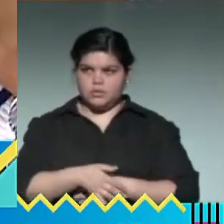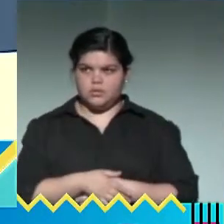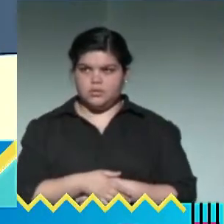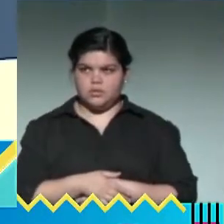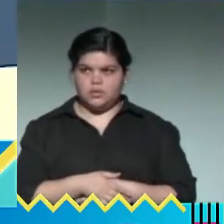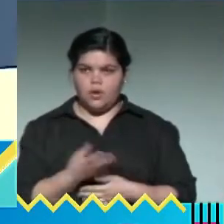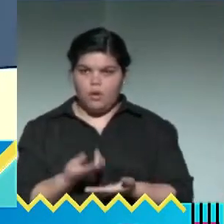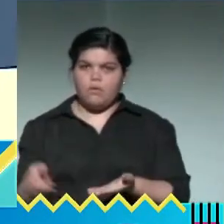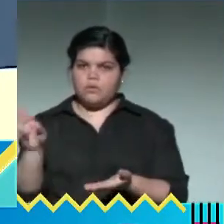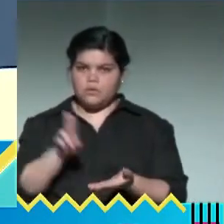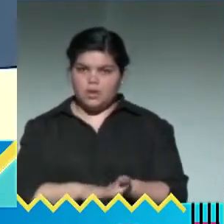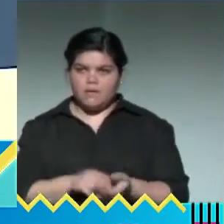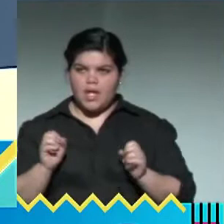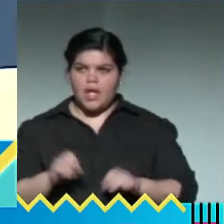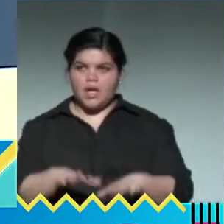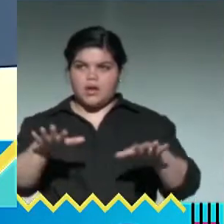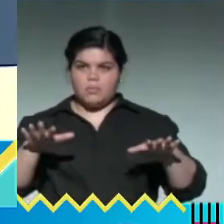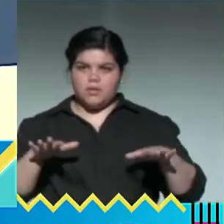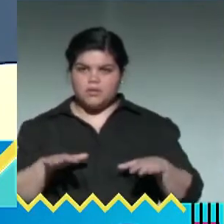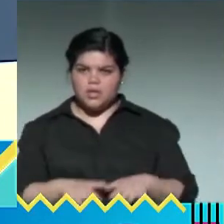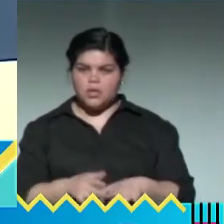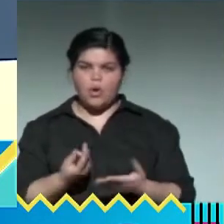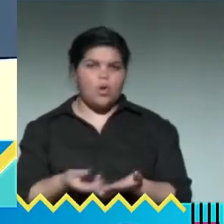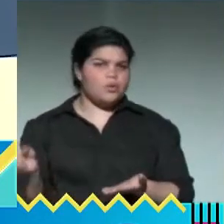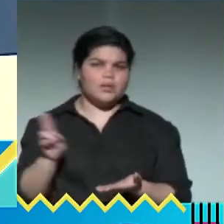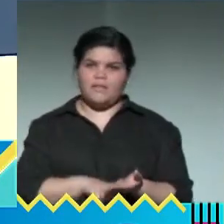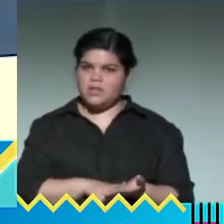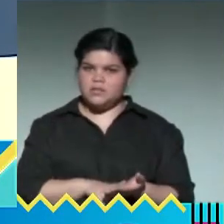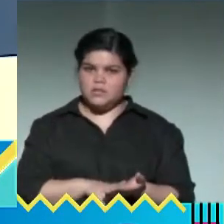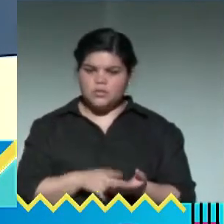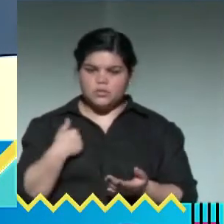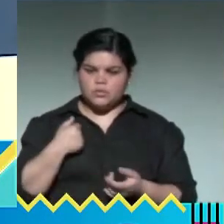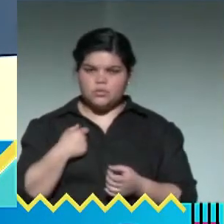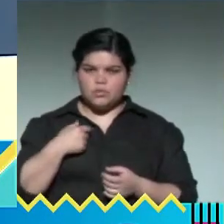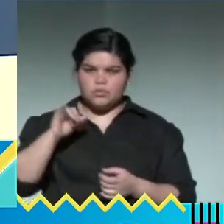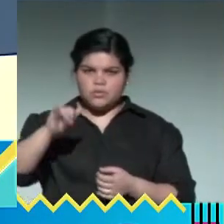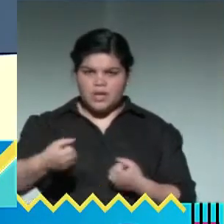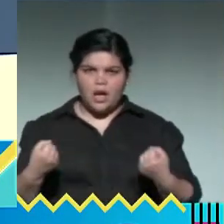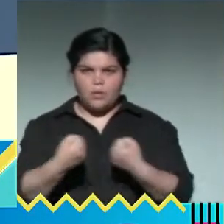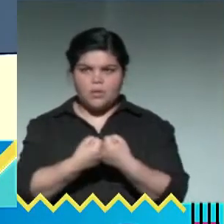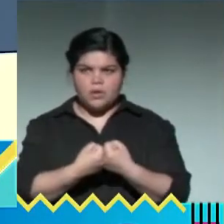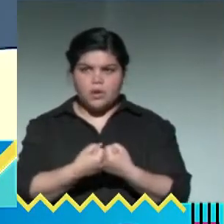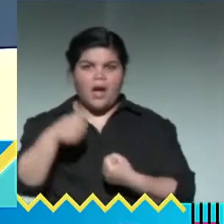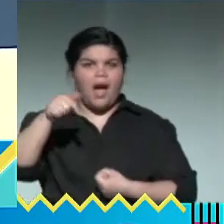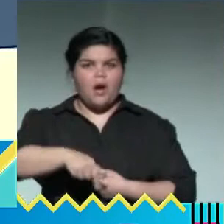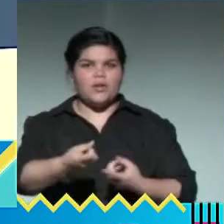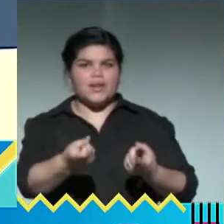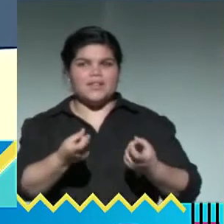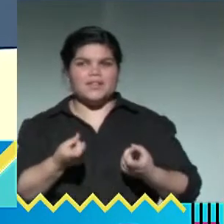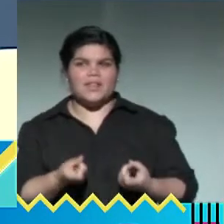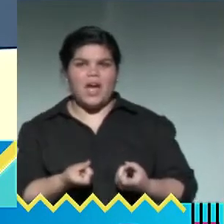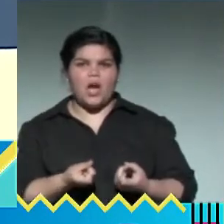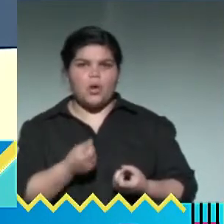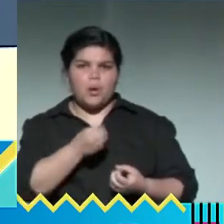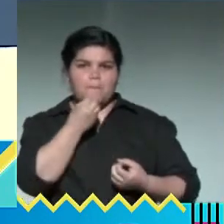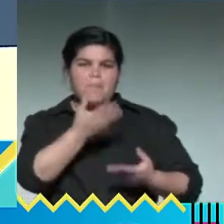en cierta manera marcha atrás a un sector que estaba, digo, en este momento vos tenés que tocar algún sector que esté un poquito en posición